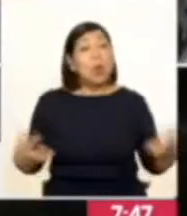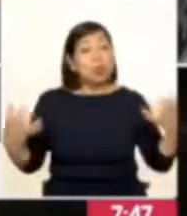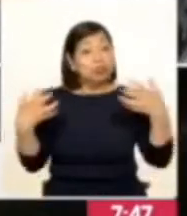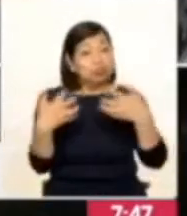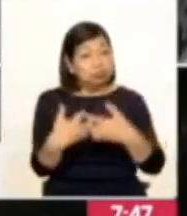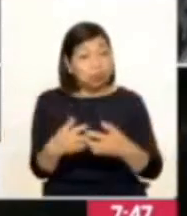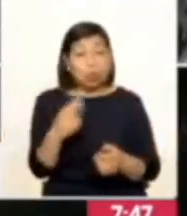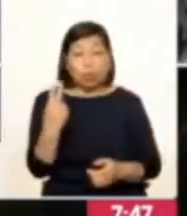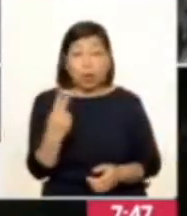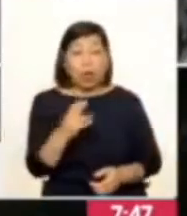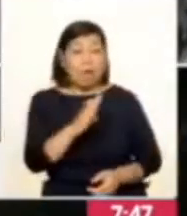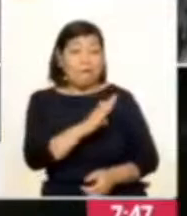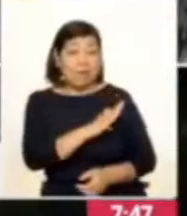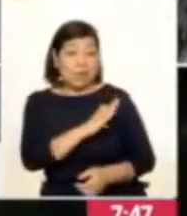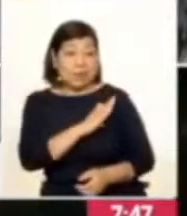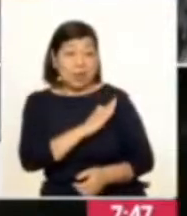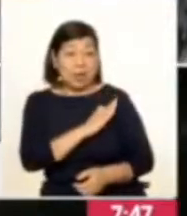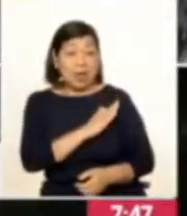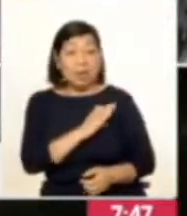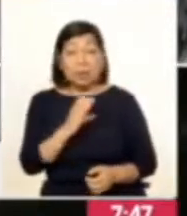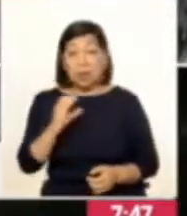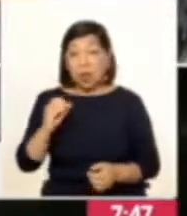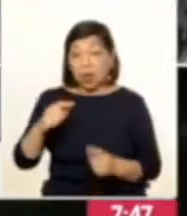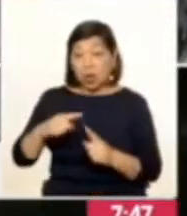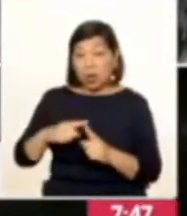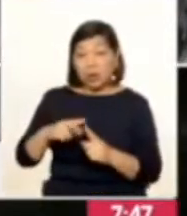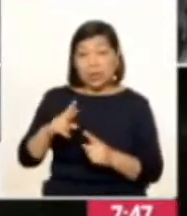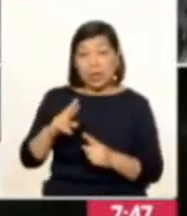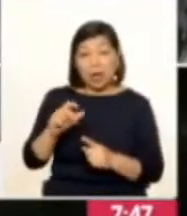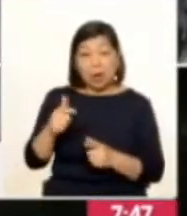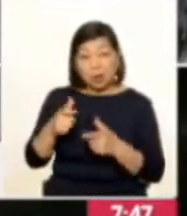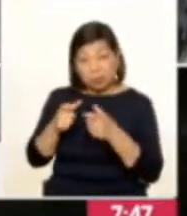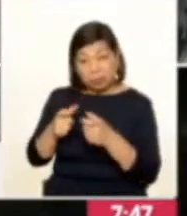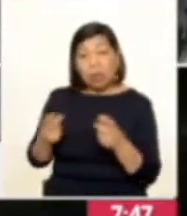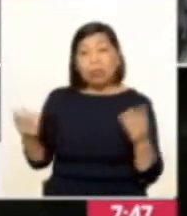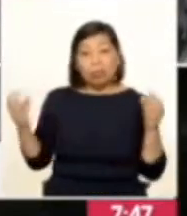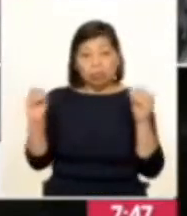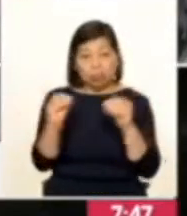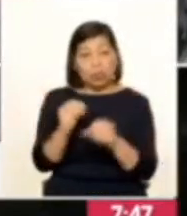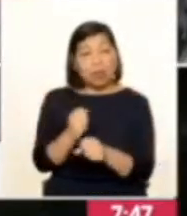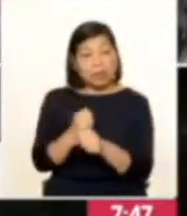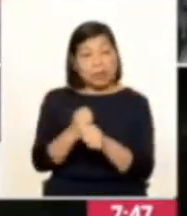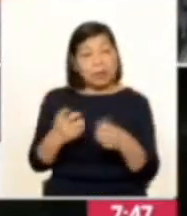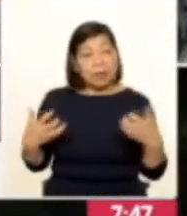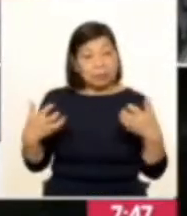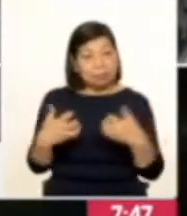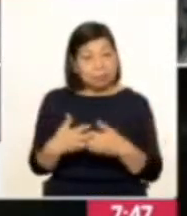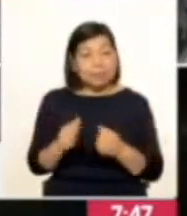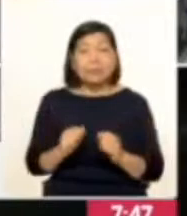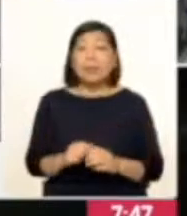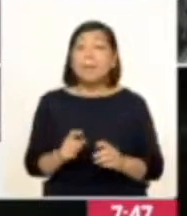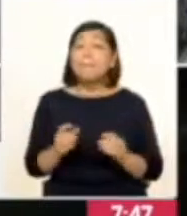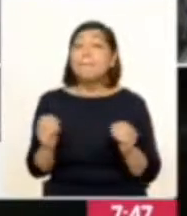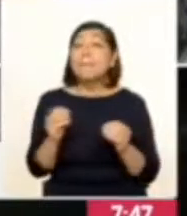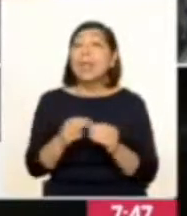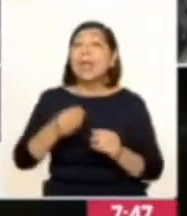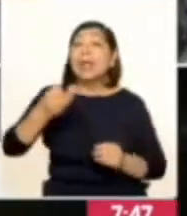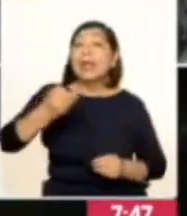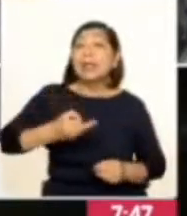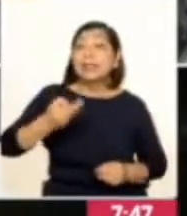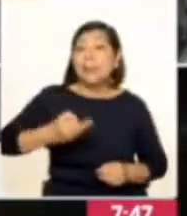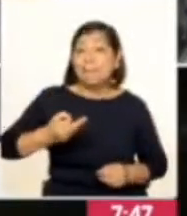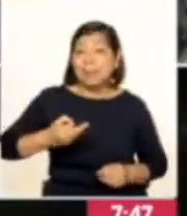que hemos hecho porque en muchas de las carpetas Fiscales y en muchas de las investigaciones que ha hecho esta fiscalía especializada contra